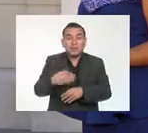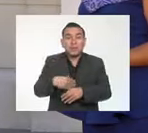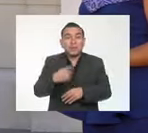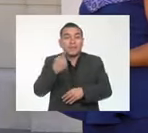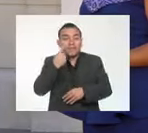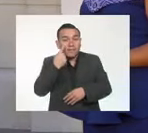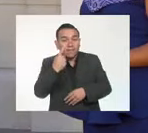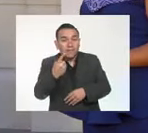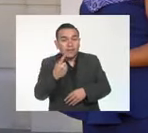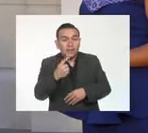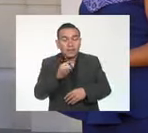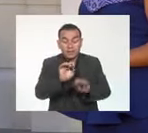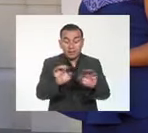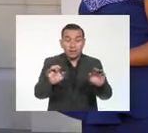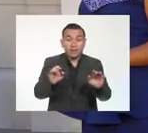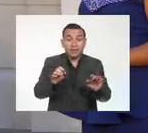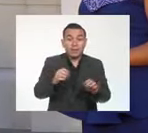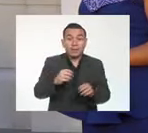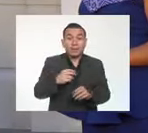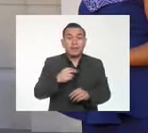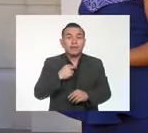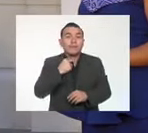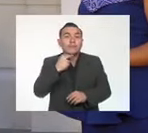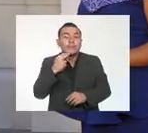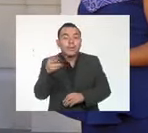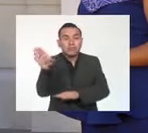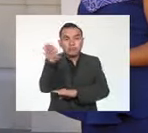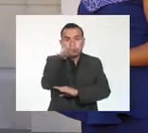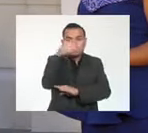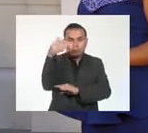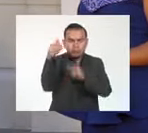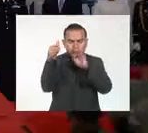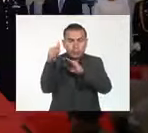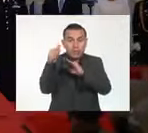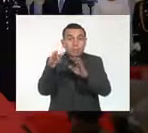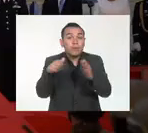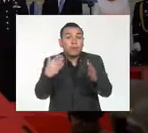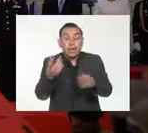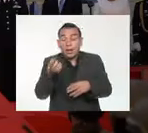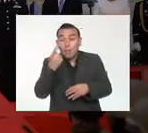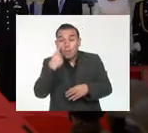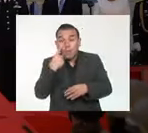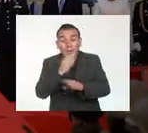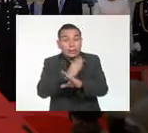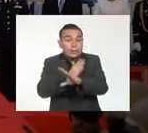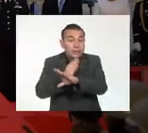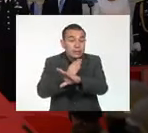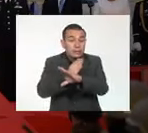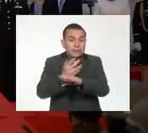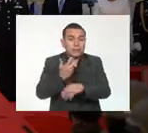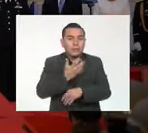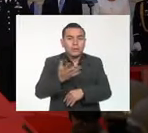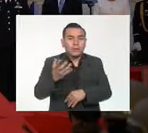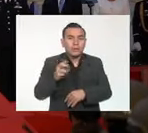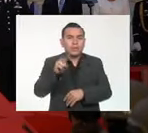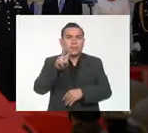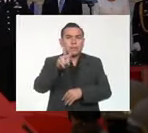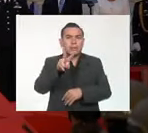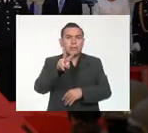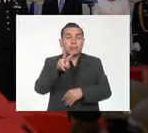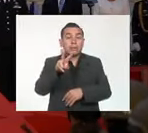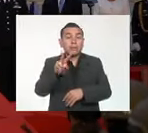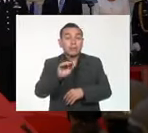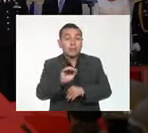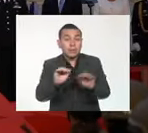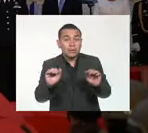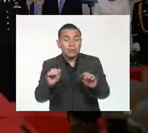niñas que vienen aquí a cantar, a hacer la oración a la bandera? Ven como toda nuestra tropa siguiendo instrucciones de dos niñas.